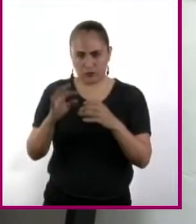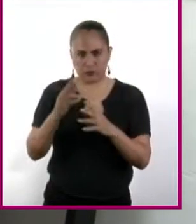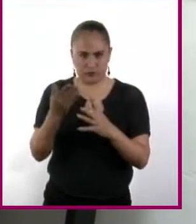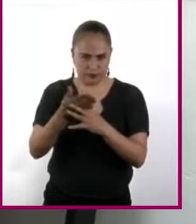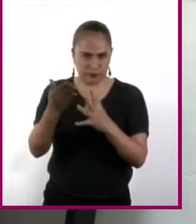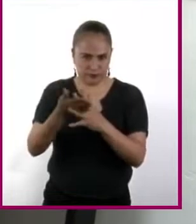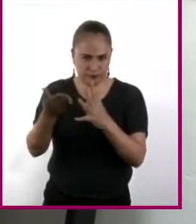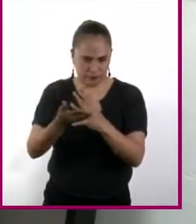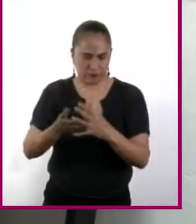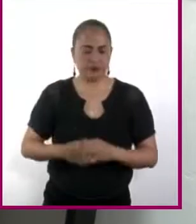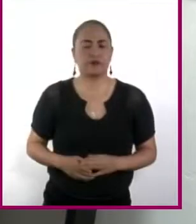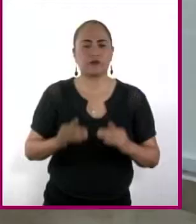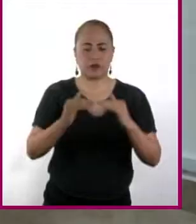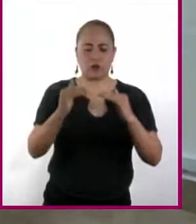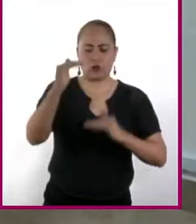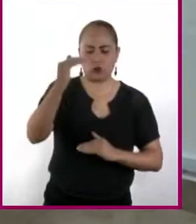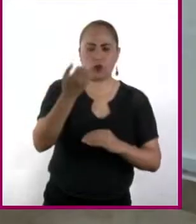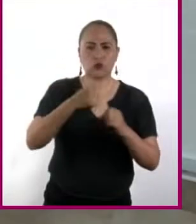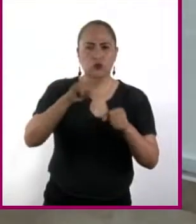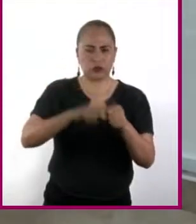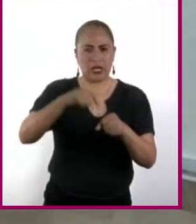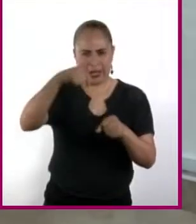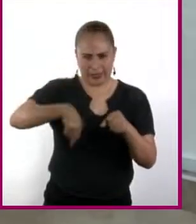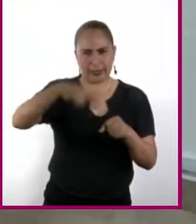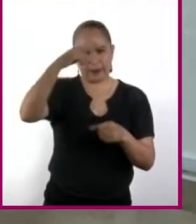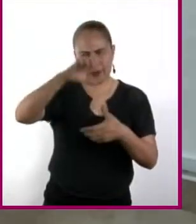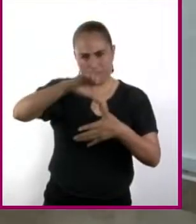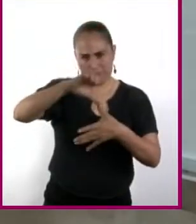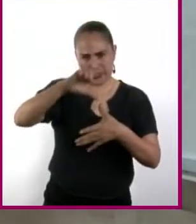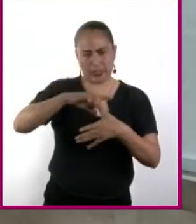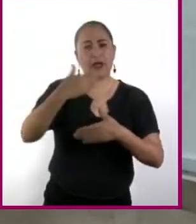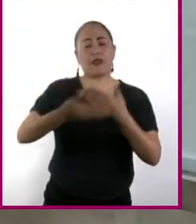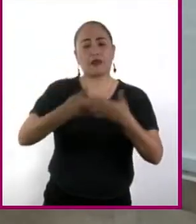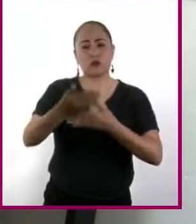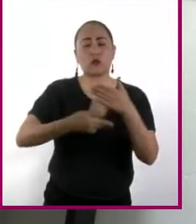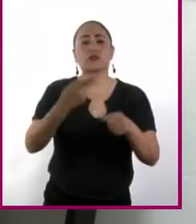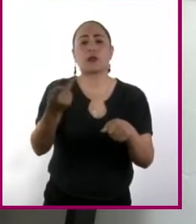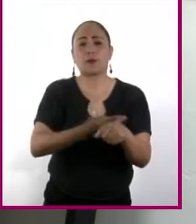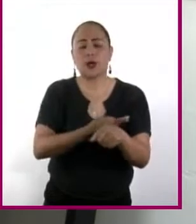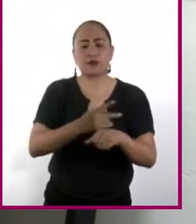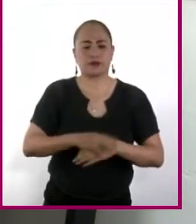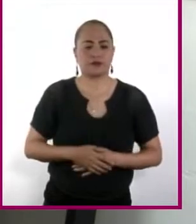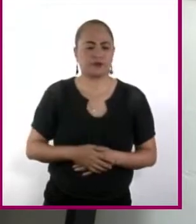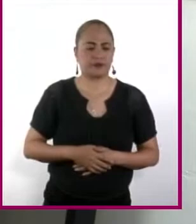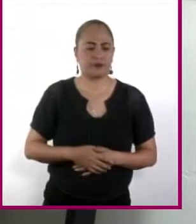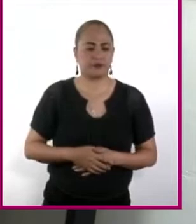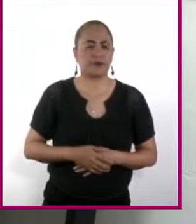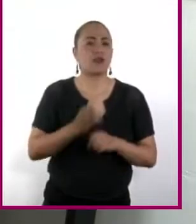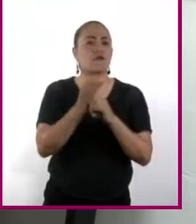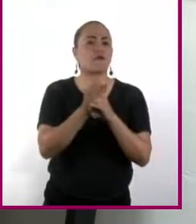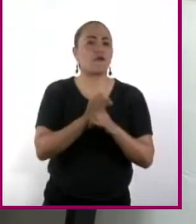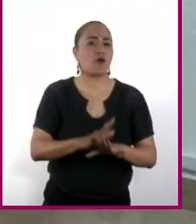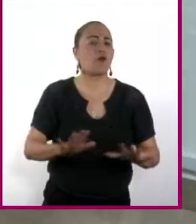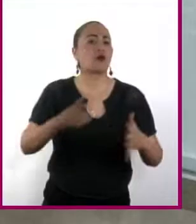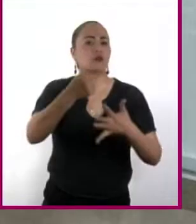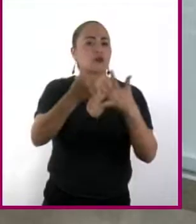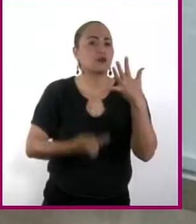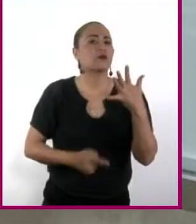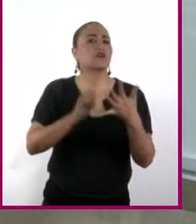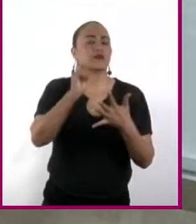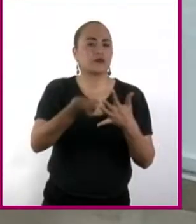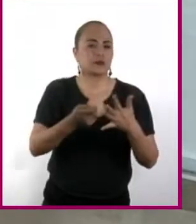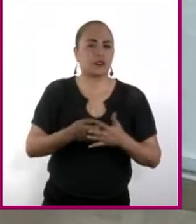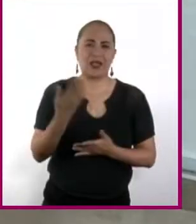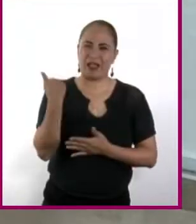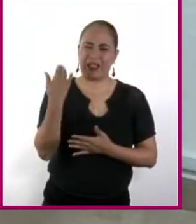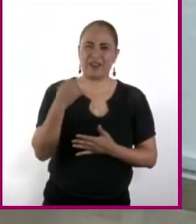cuáles son las inequidades sociales en América Latina y cuáles son sus consecuencias. ¿Y qué información tienen al respecto? Como lo